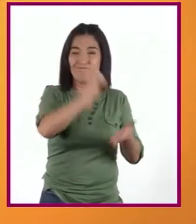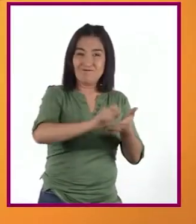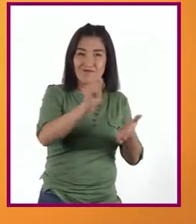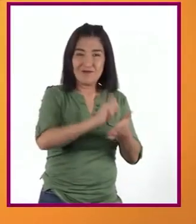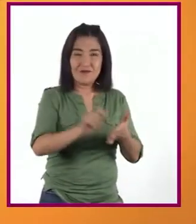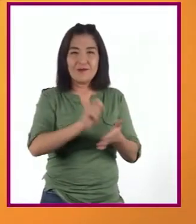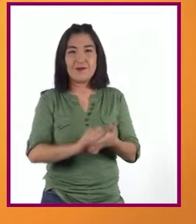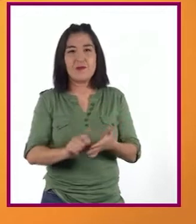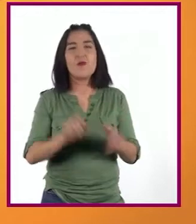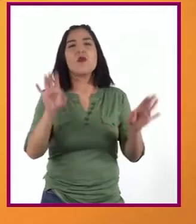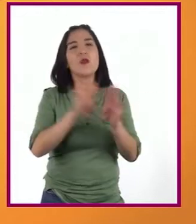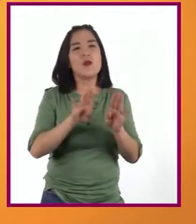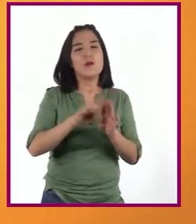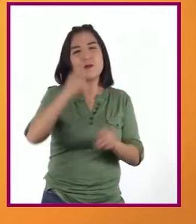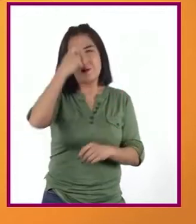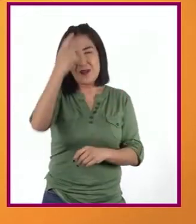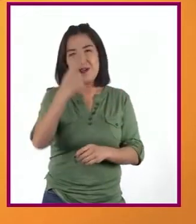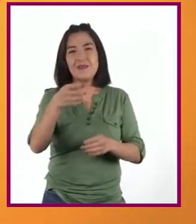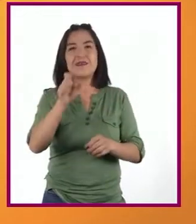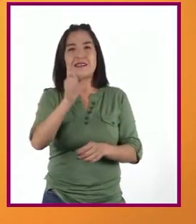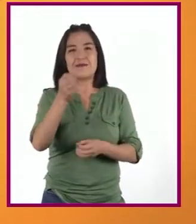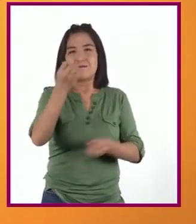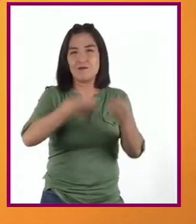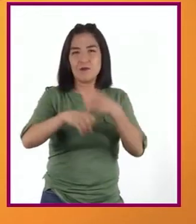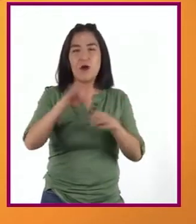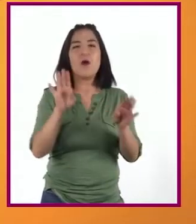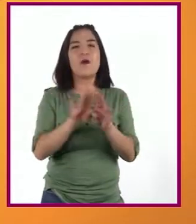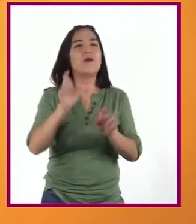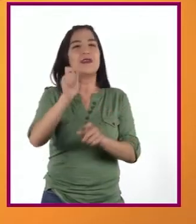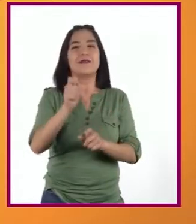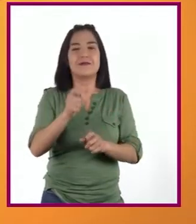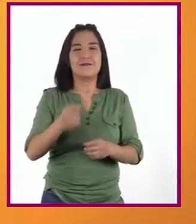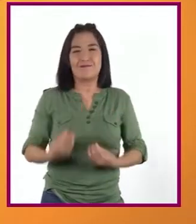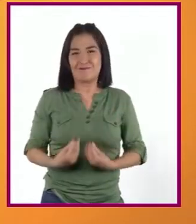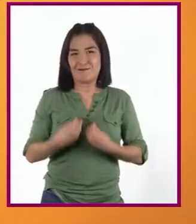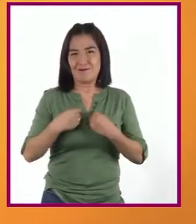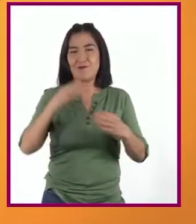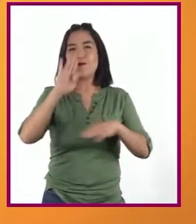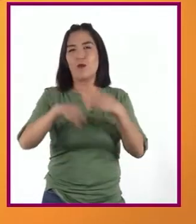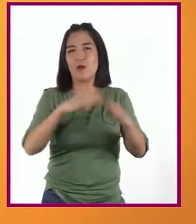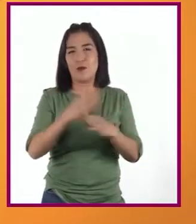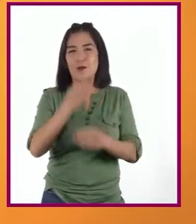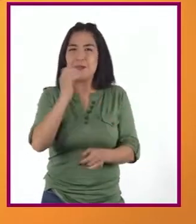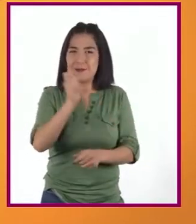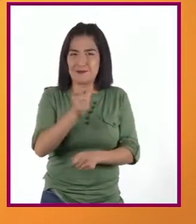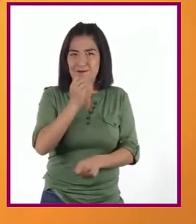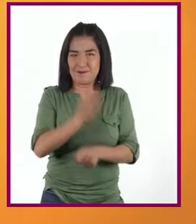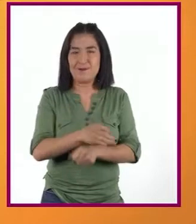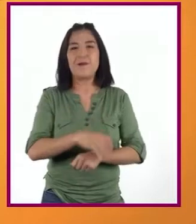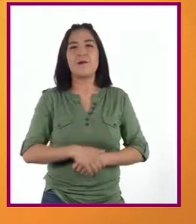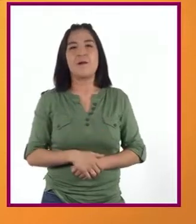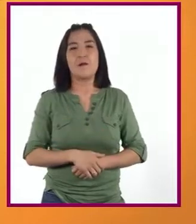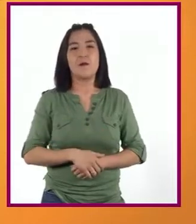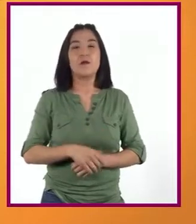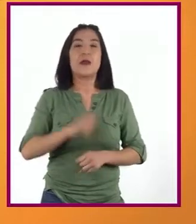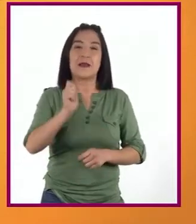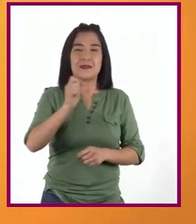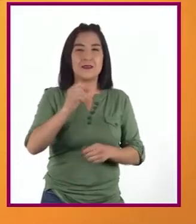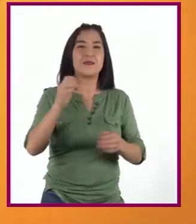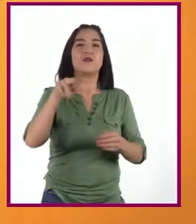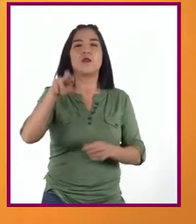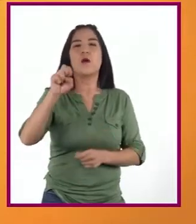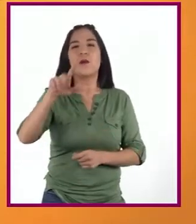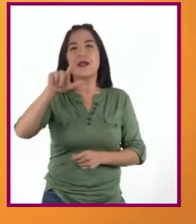escritores crean su obra influidos por el mundo en el que viven. Las novelas del realismo, por